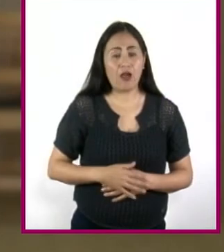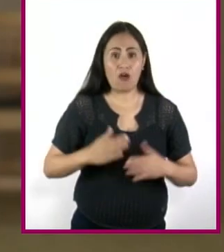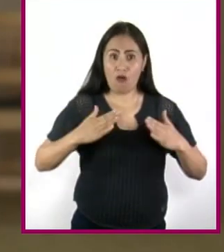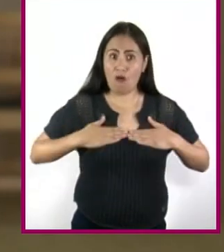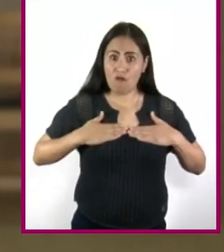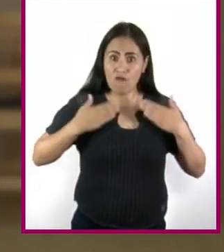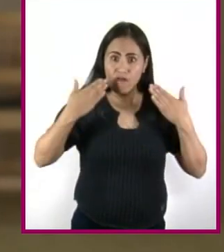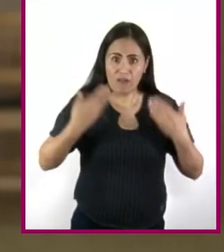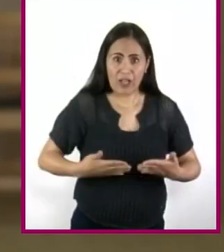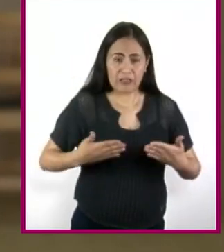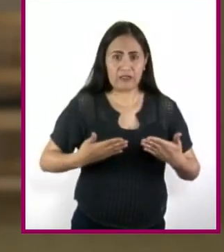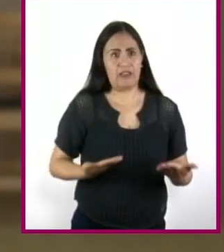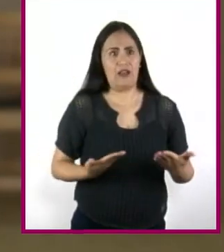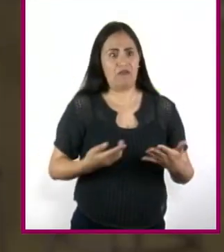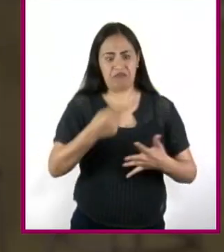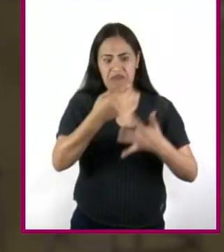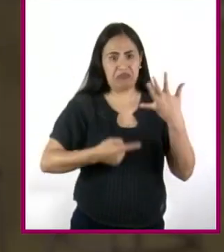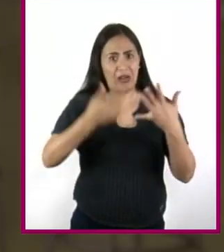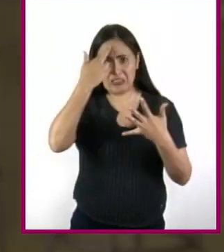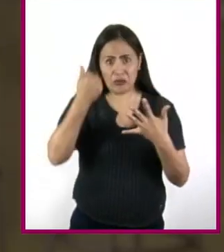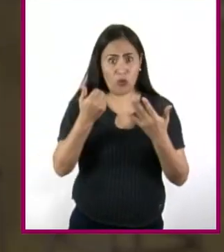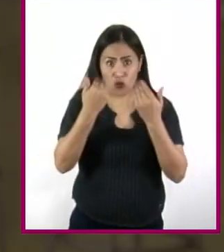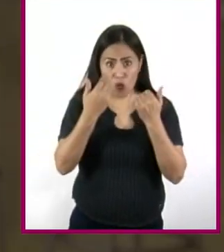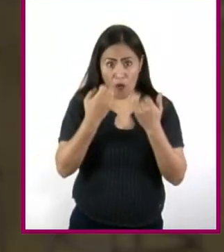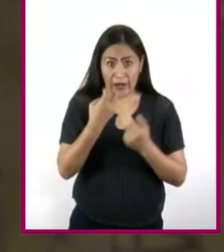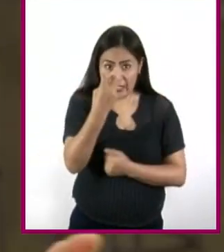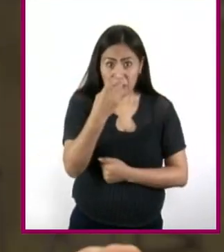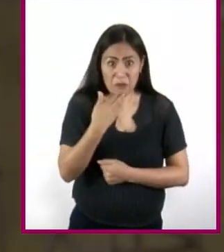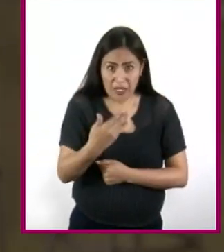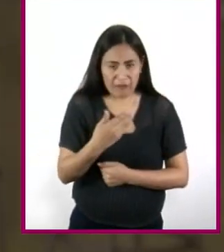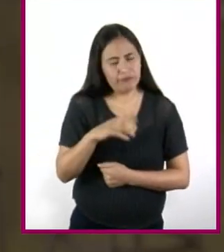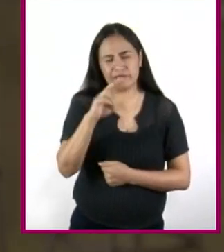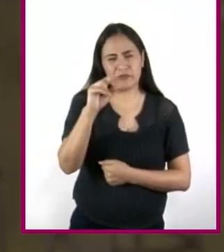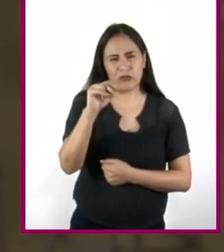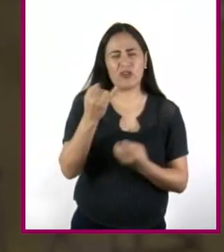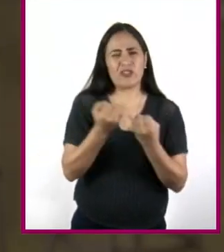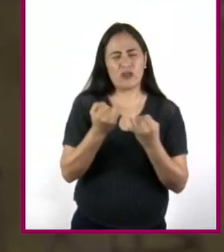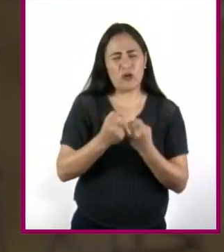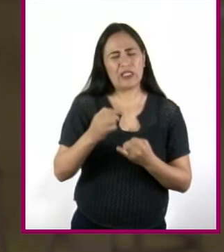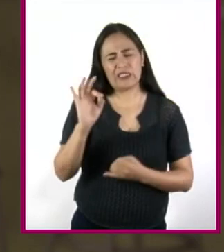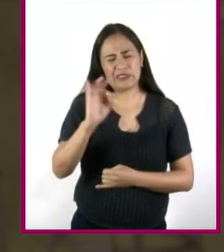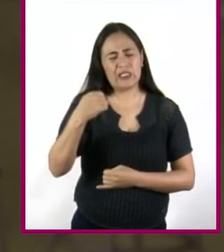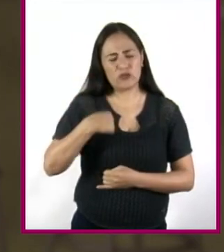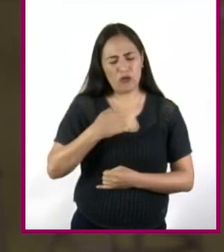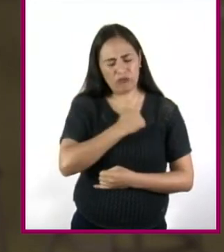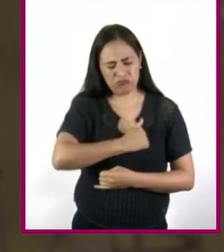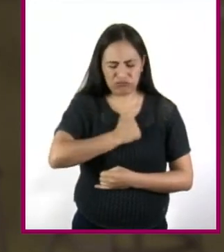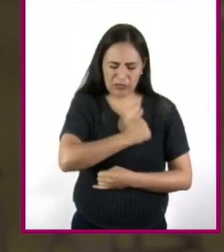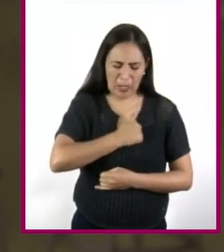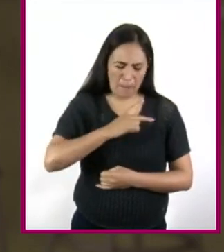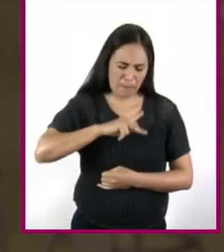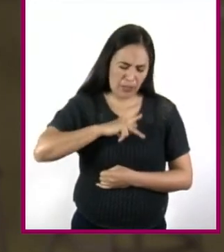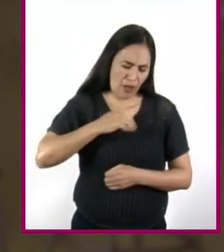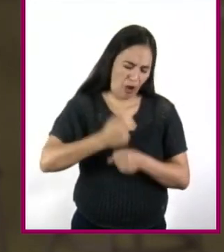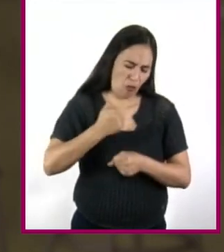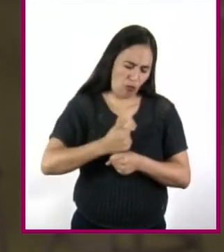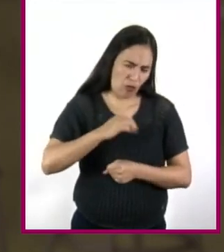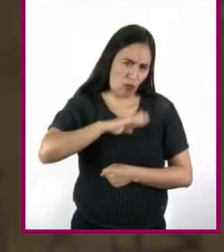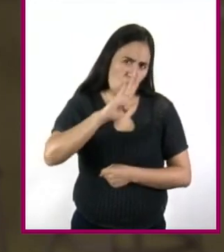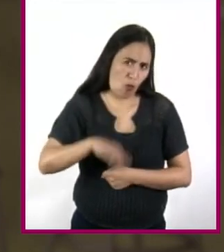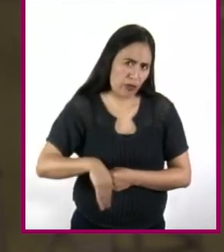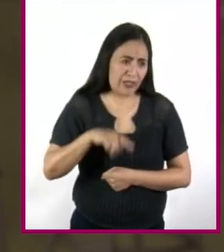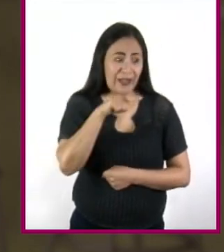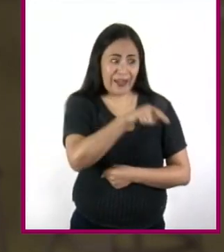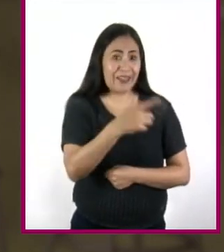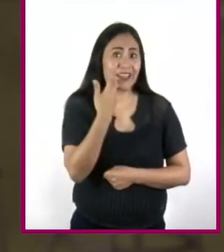si no tenemos razones que lo respalden. También puedo entender mejor por qué lamento que mi abuelo haya muerto. Seguro él hubiera querido seguir haciendo